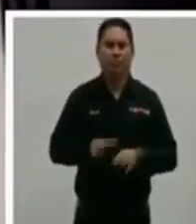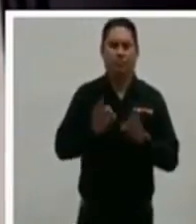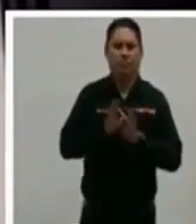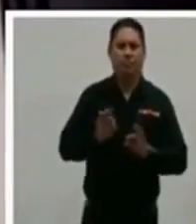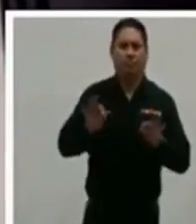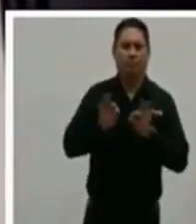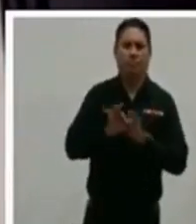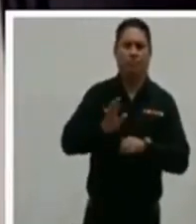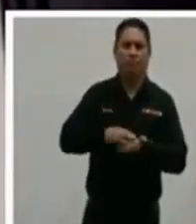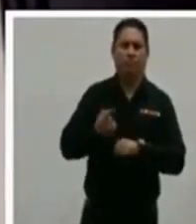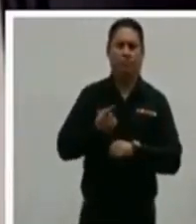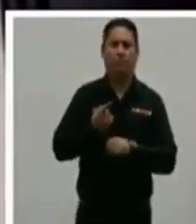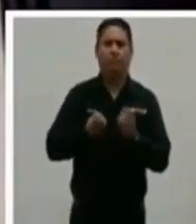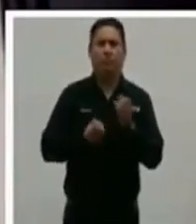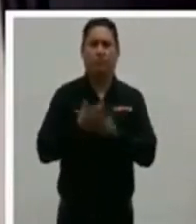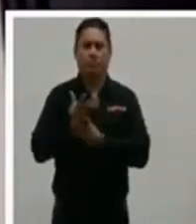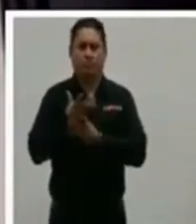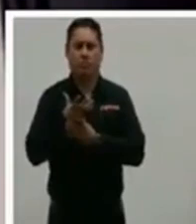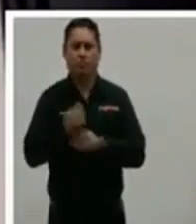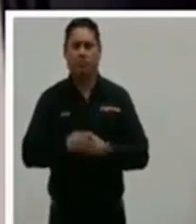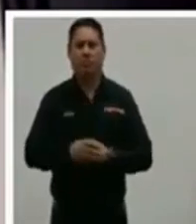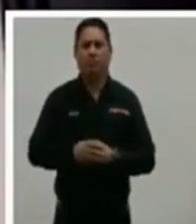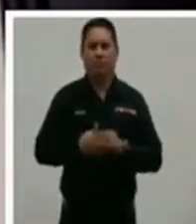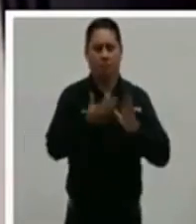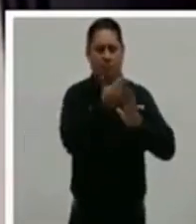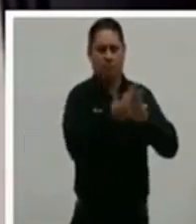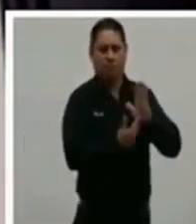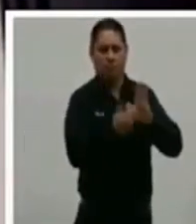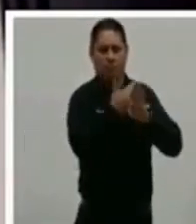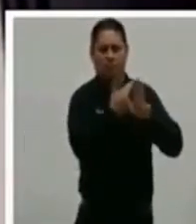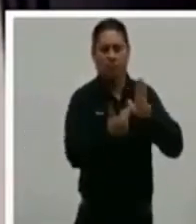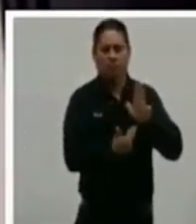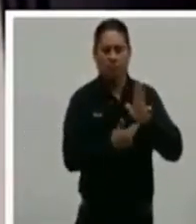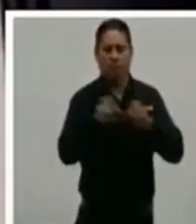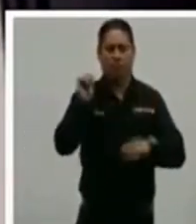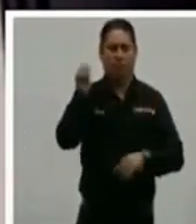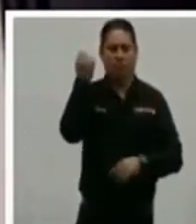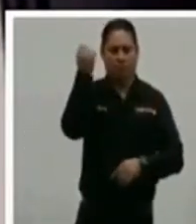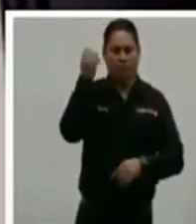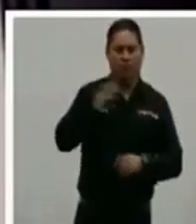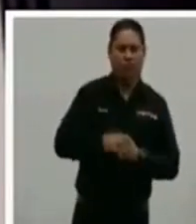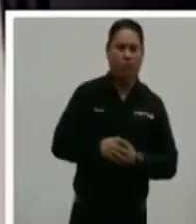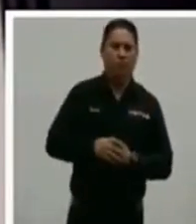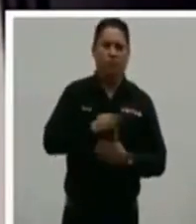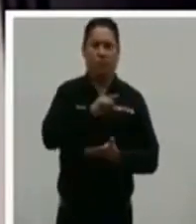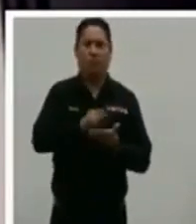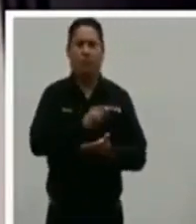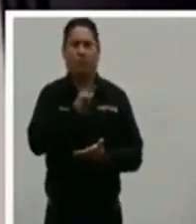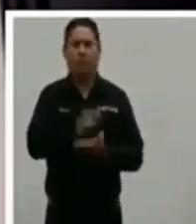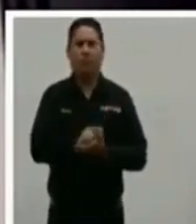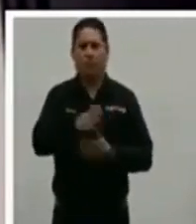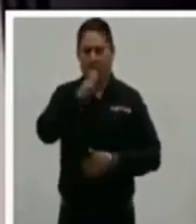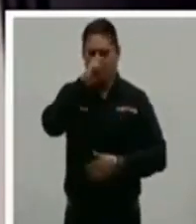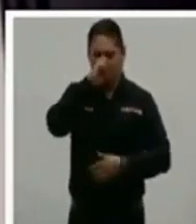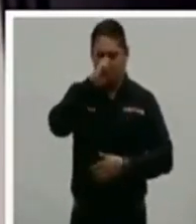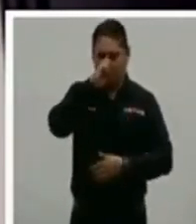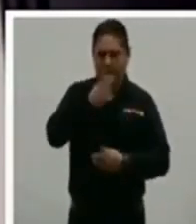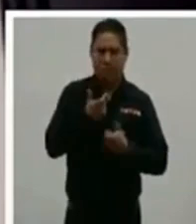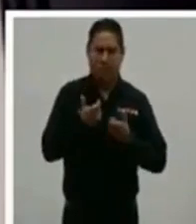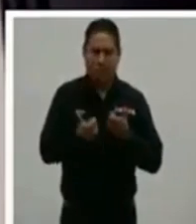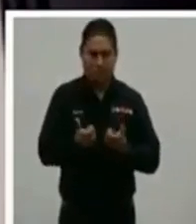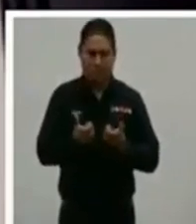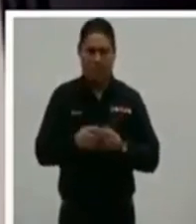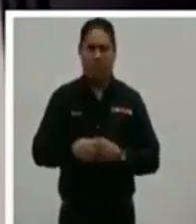debido a que se debe actualizar el marco jurídico en los términos técnicos estipulados en la Ley Disciplinaria Financiera de